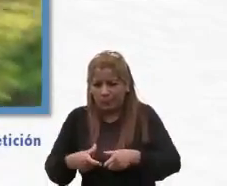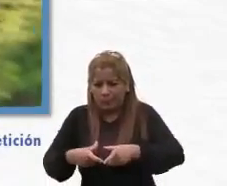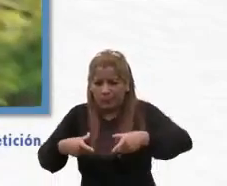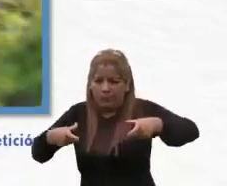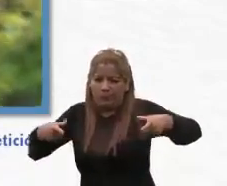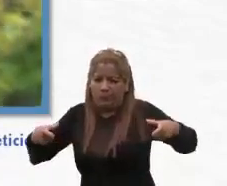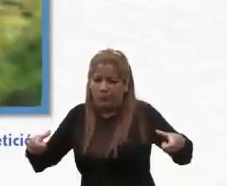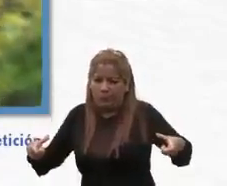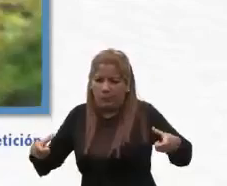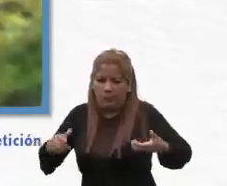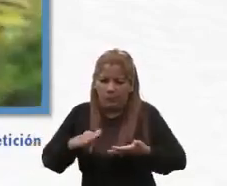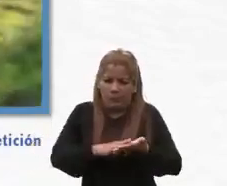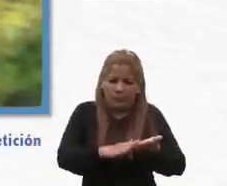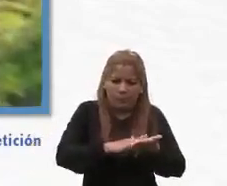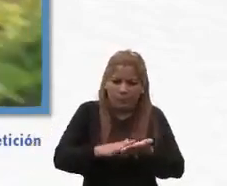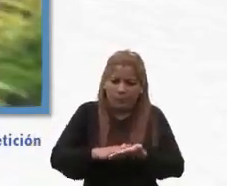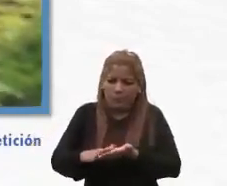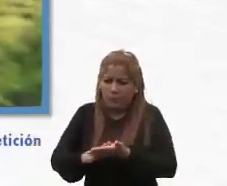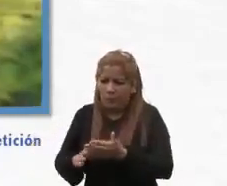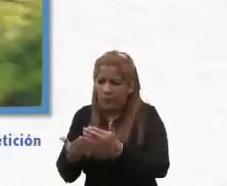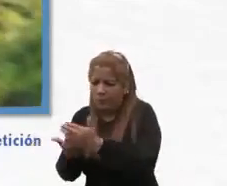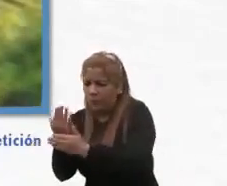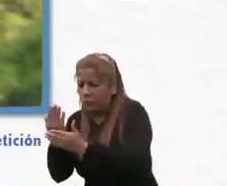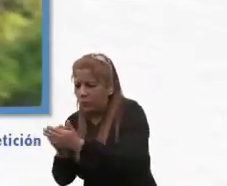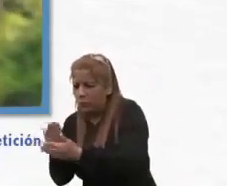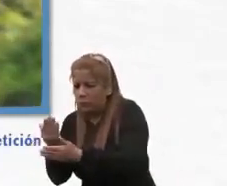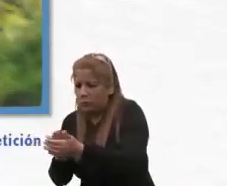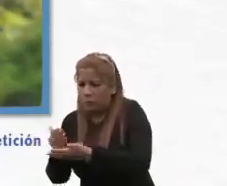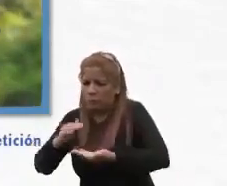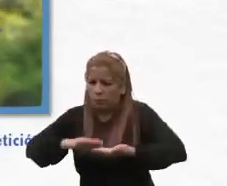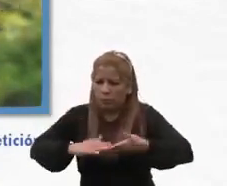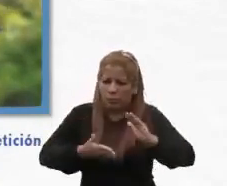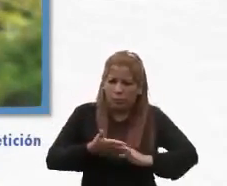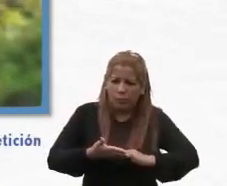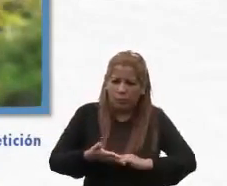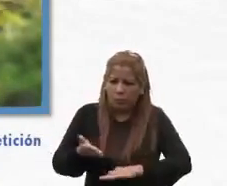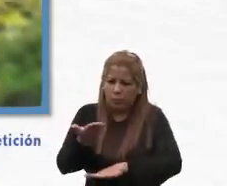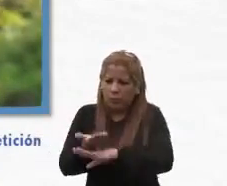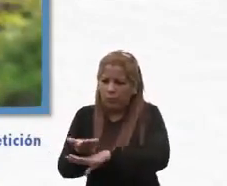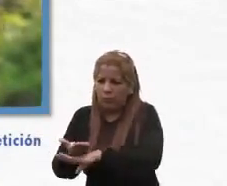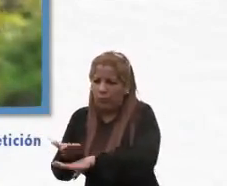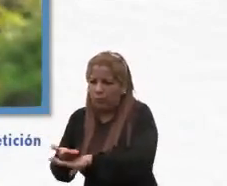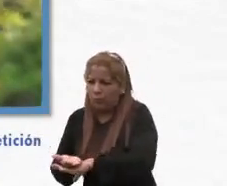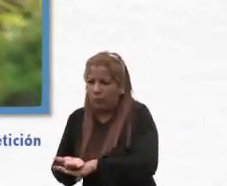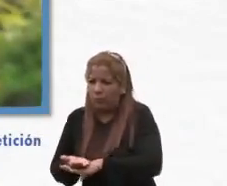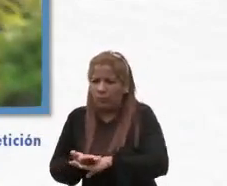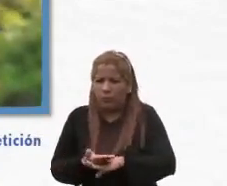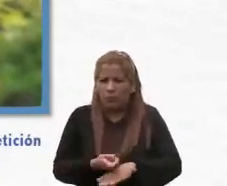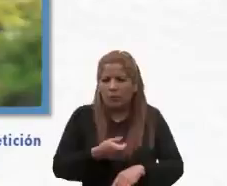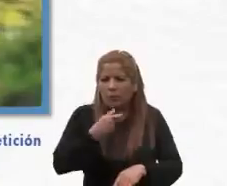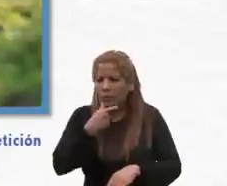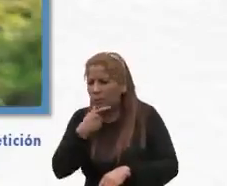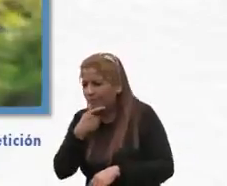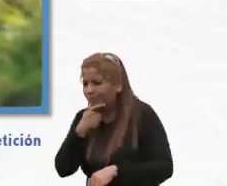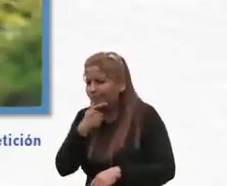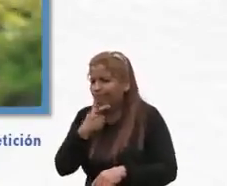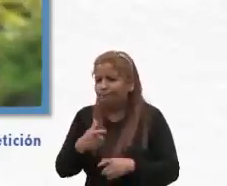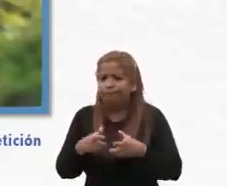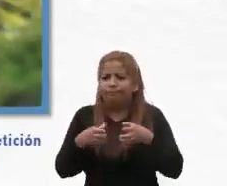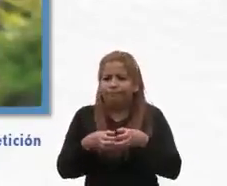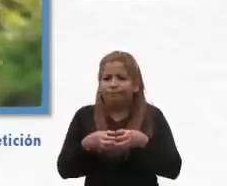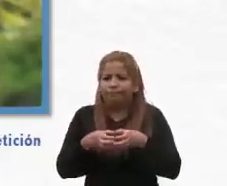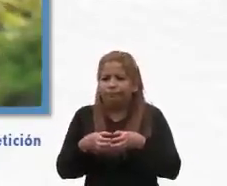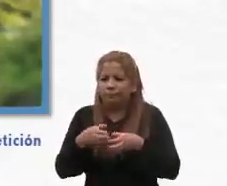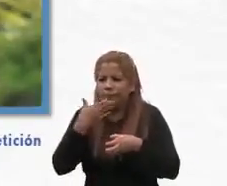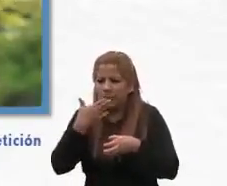otras soluciones que las comunidades rurales están proponiendo. Las comunidades indígenas han adelantado